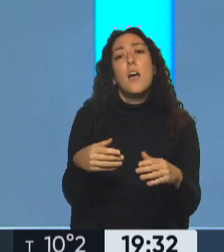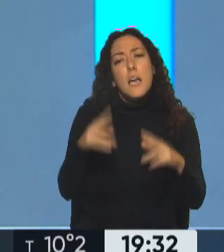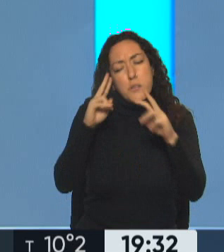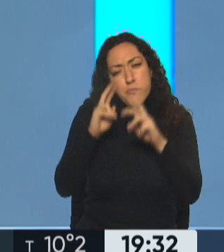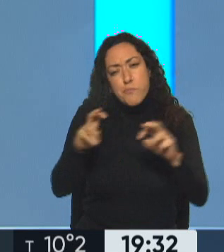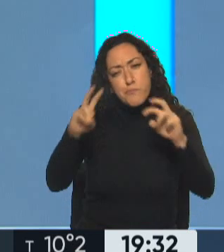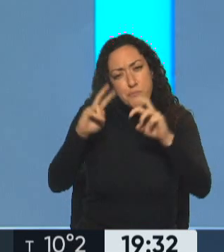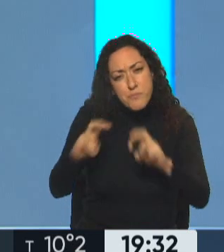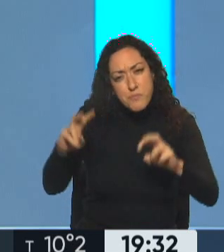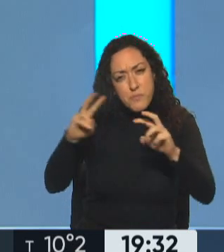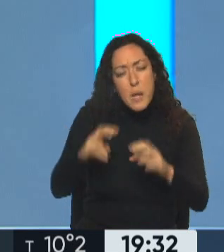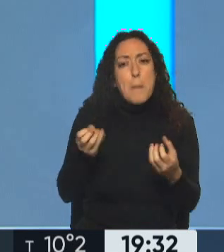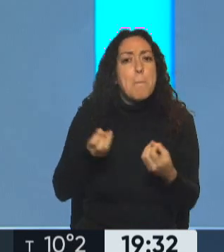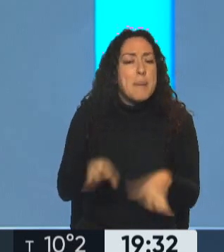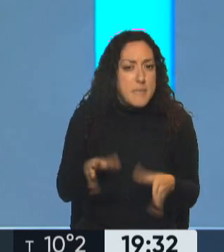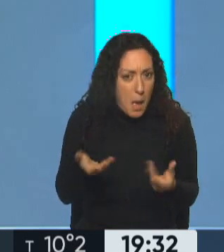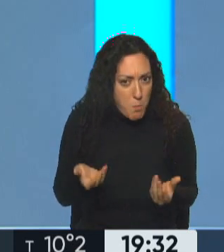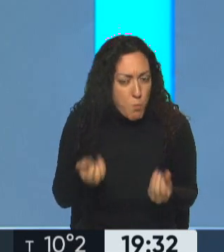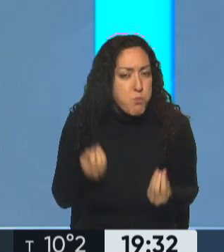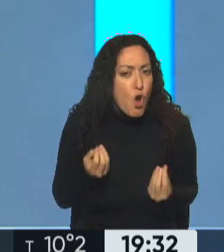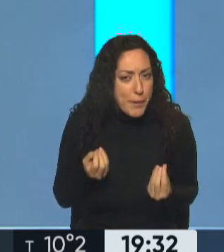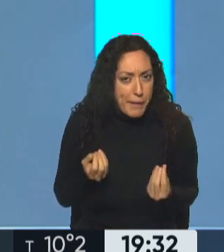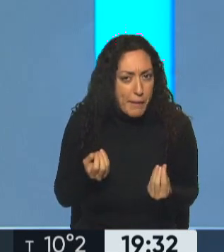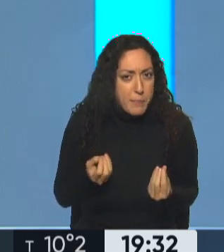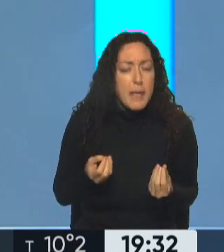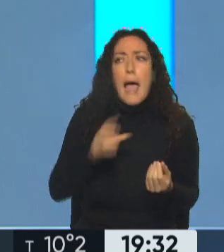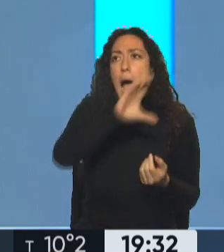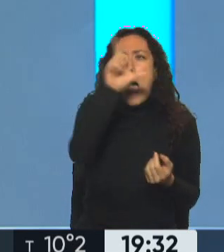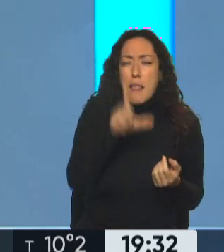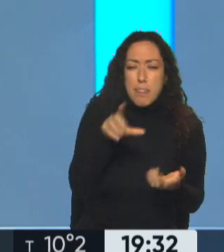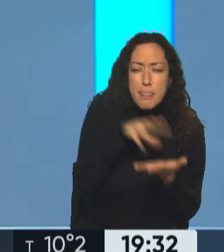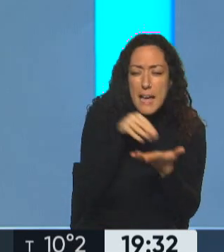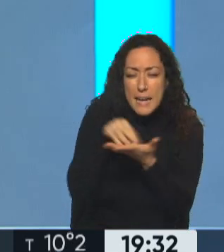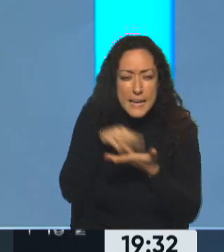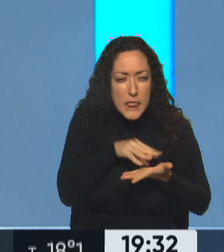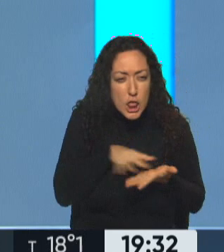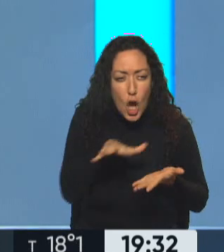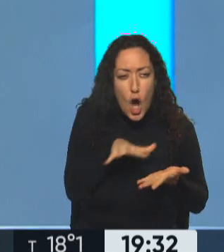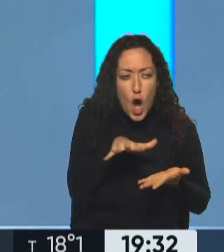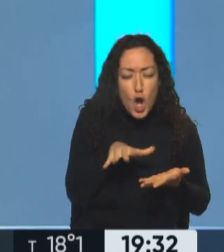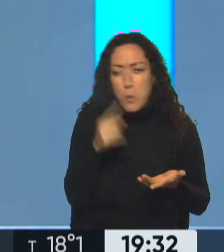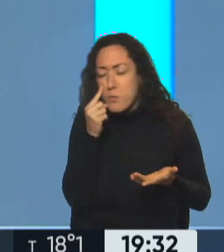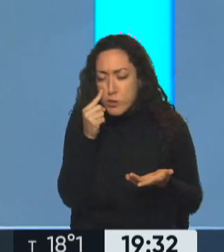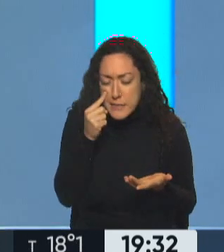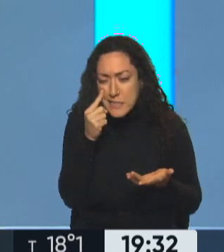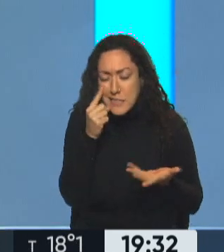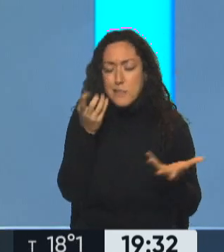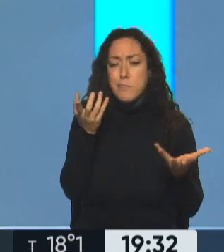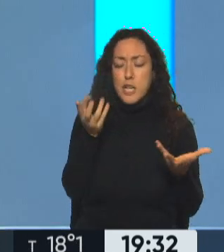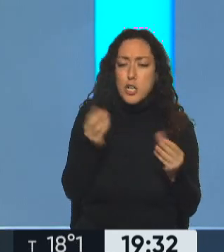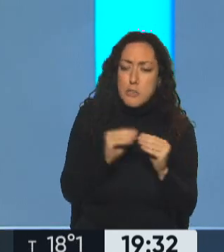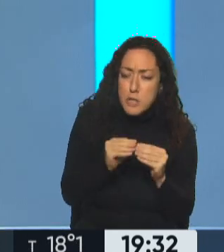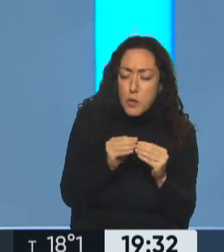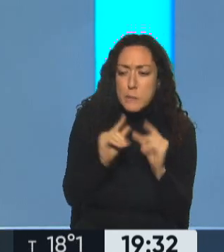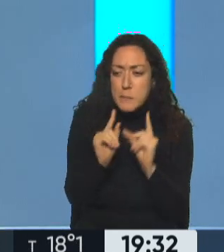un poco en los programas de abordaje territorial, en las mesas intersectoriales con los municipios, siempre aparecía la